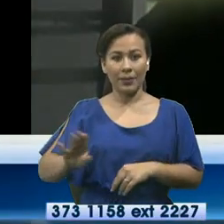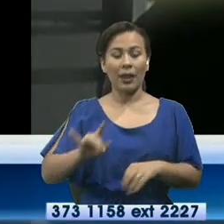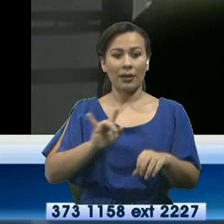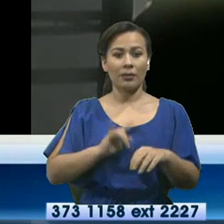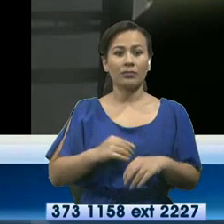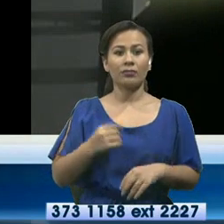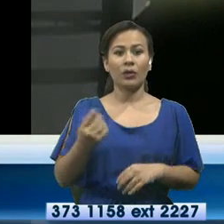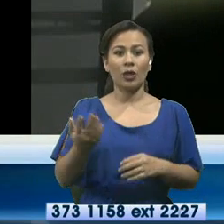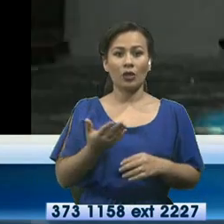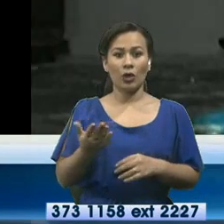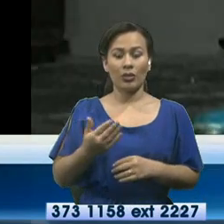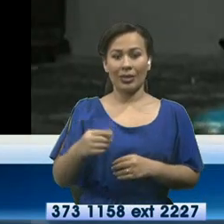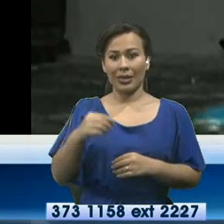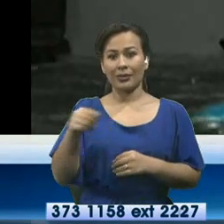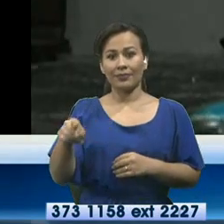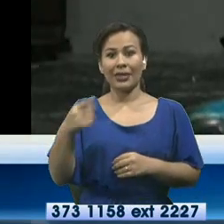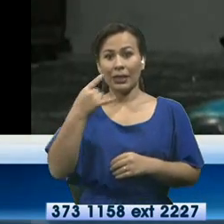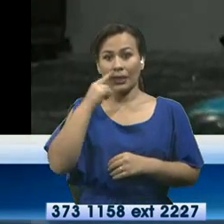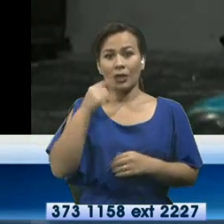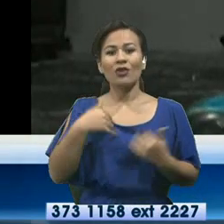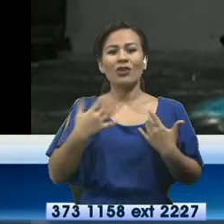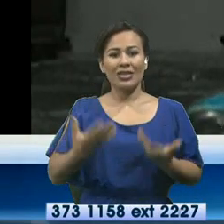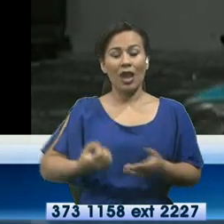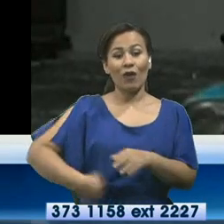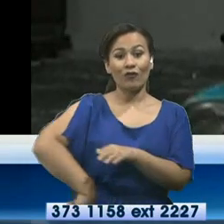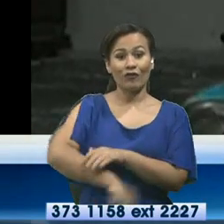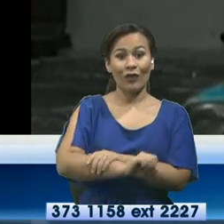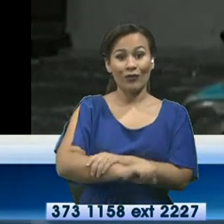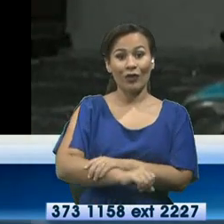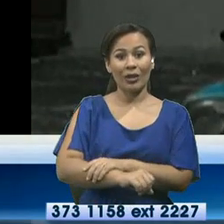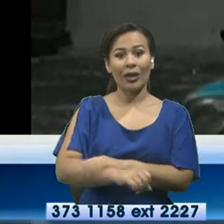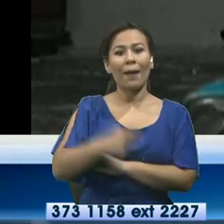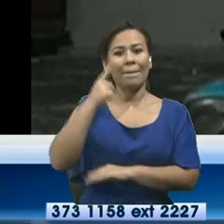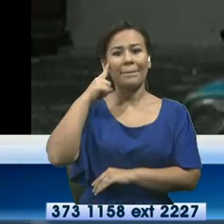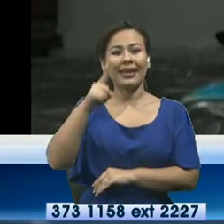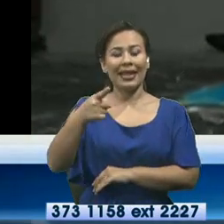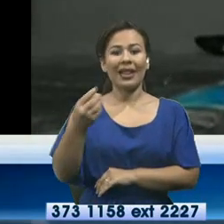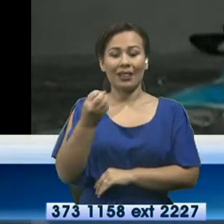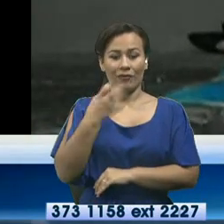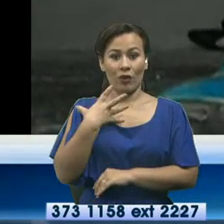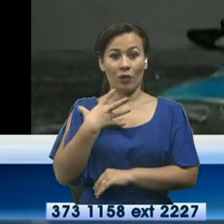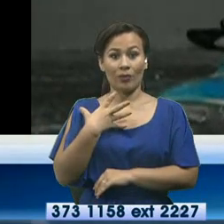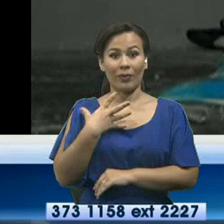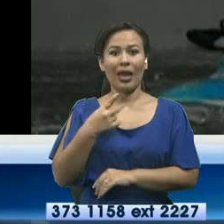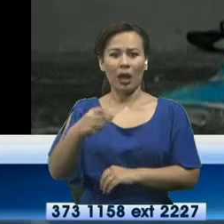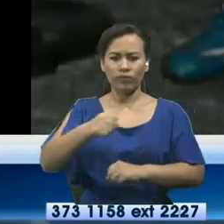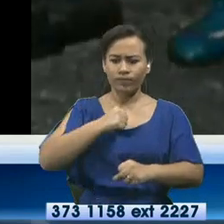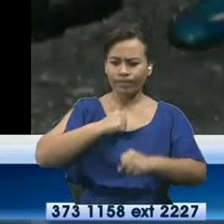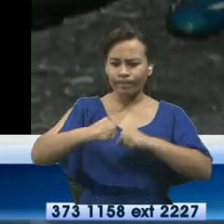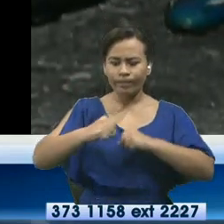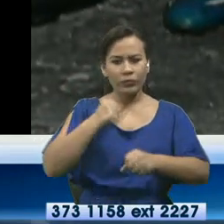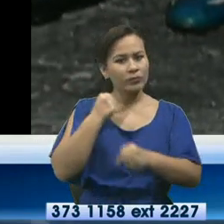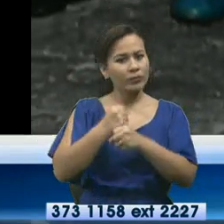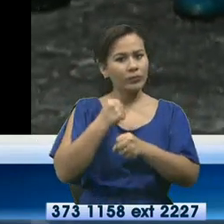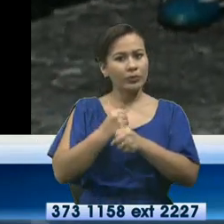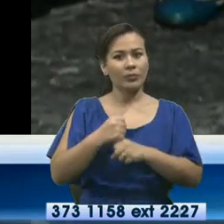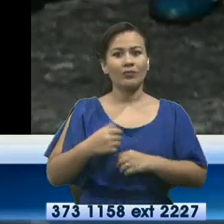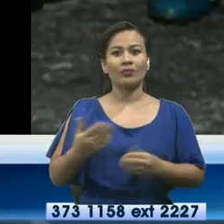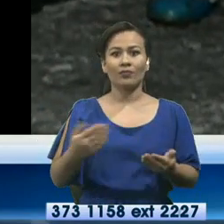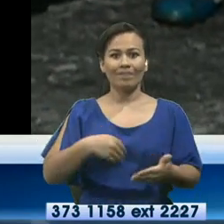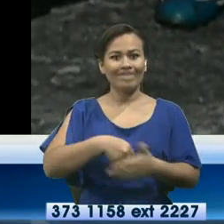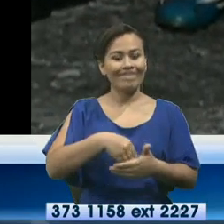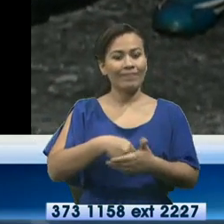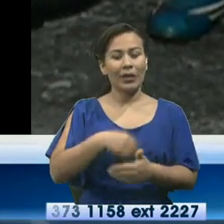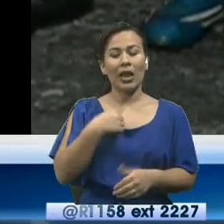orina por la doble uretra. El niño sueña con ser futbolista y para ello nos dijo, entrena duro, pese a sus